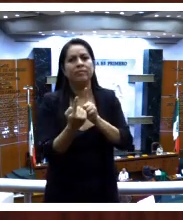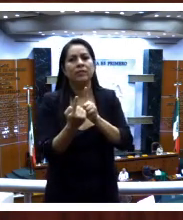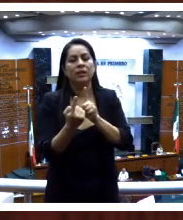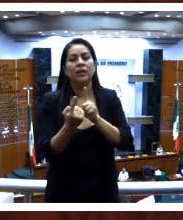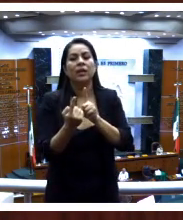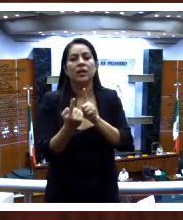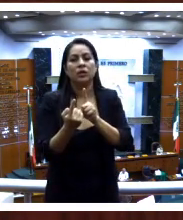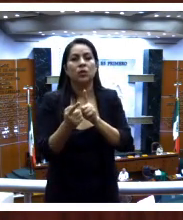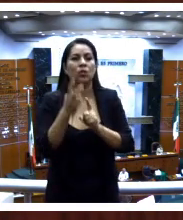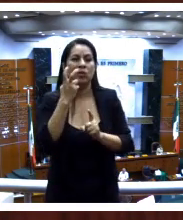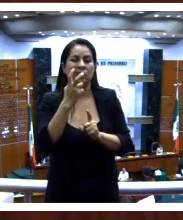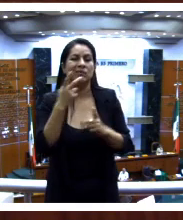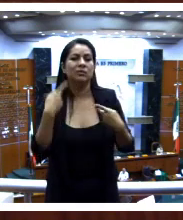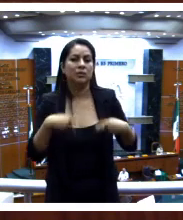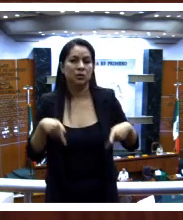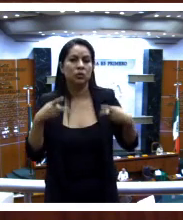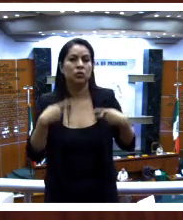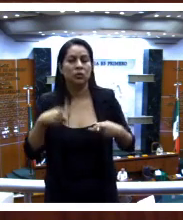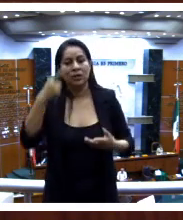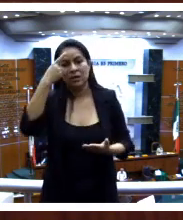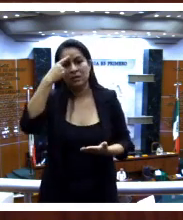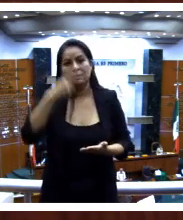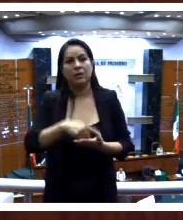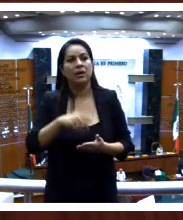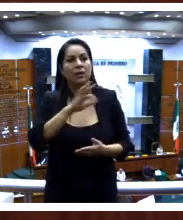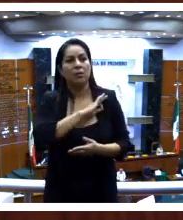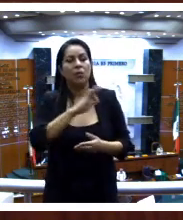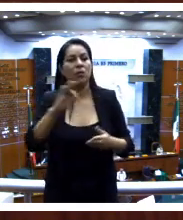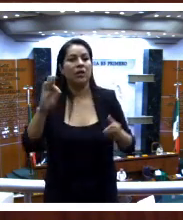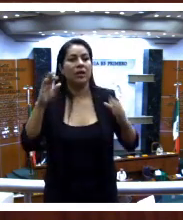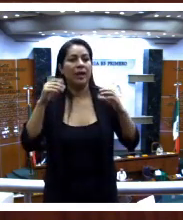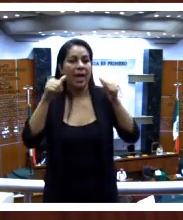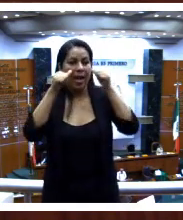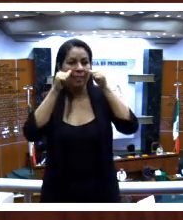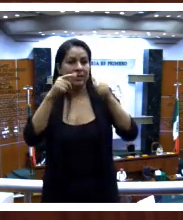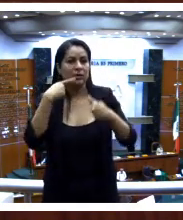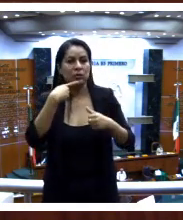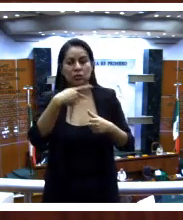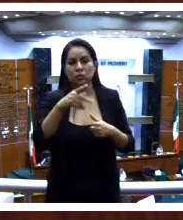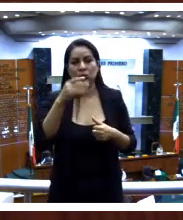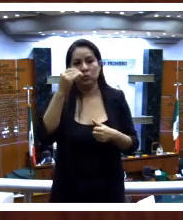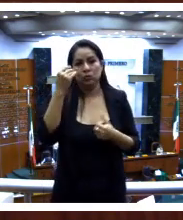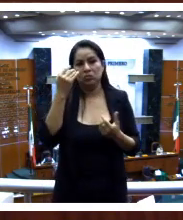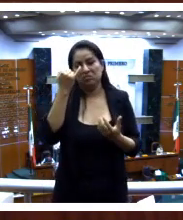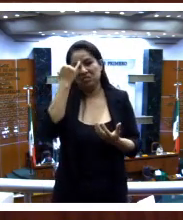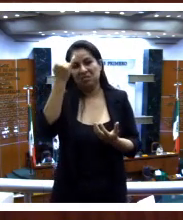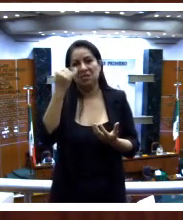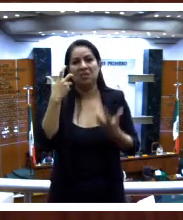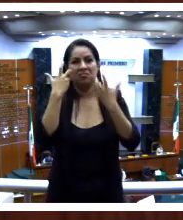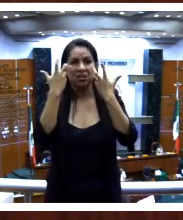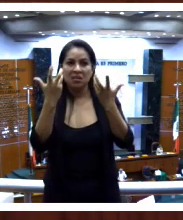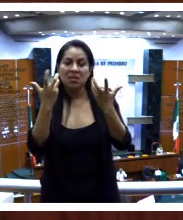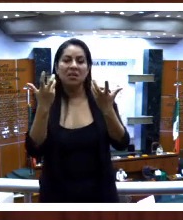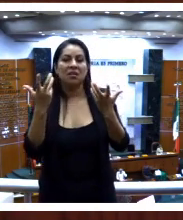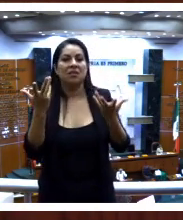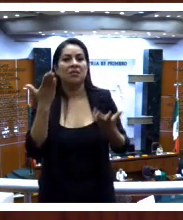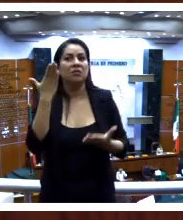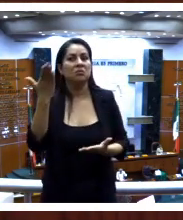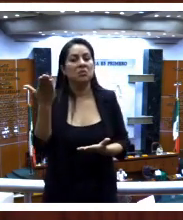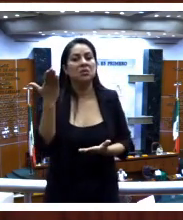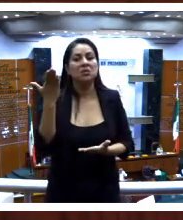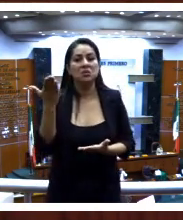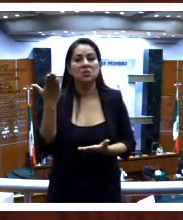directamente con ellos para poder atender sus demandas y resolver sus peticiones, sobre todo